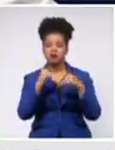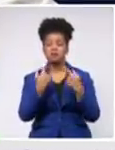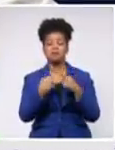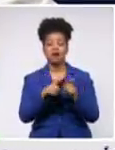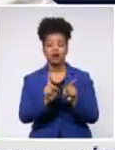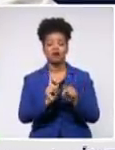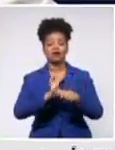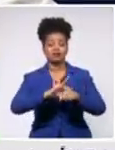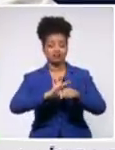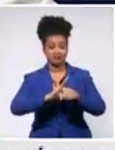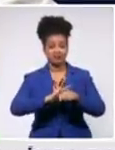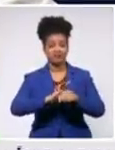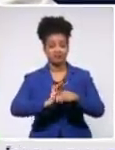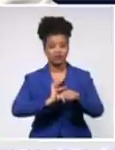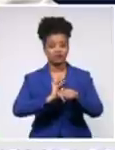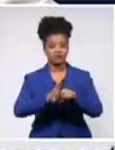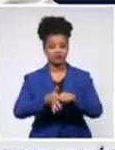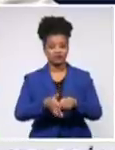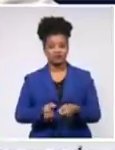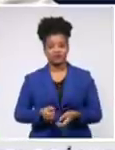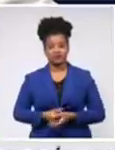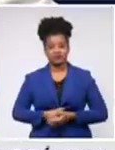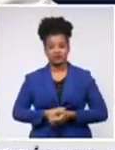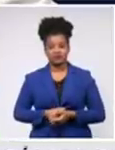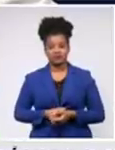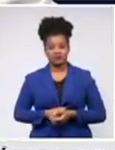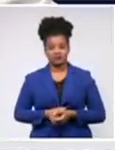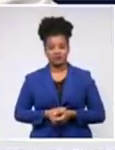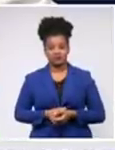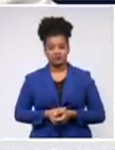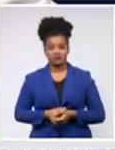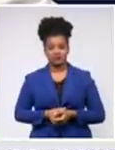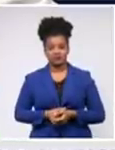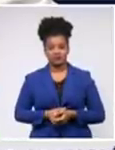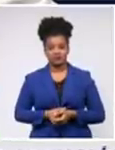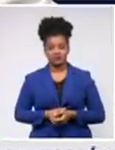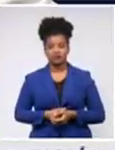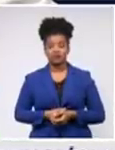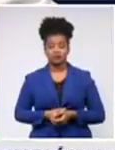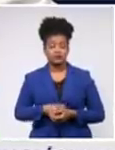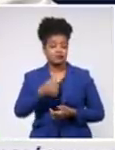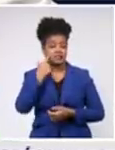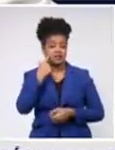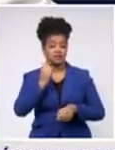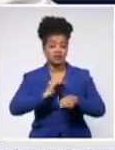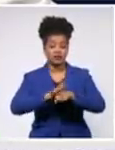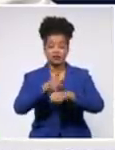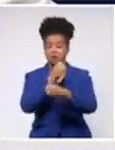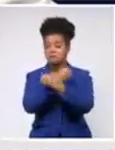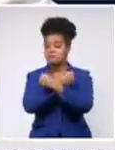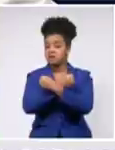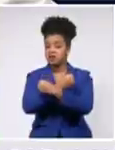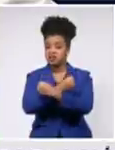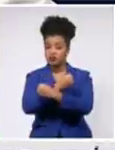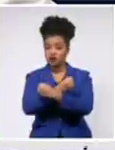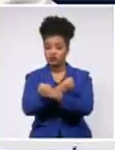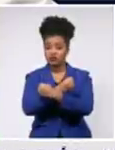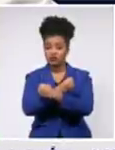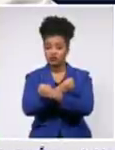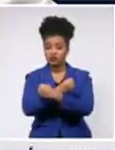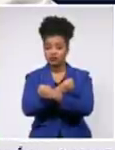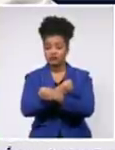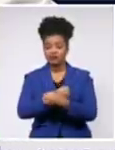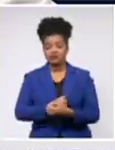síntomas ninguno de la enfermedad. Hace más riesgoso todavía este comportamiento, y